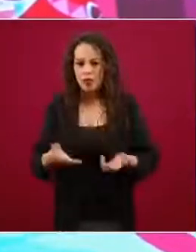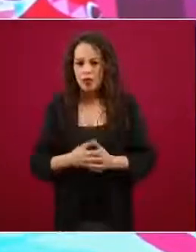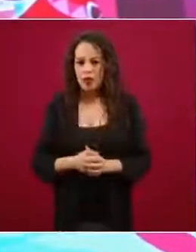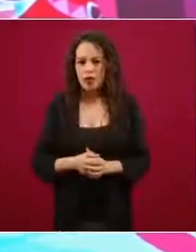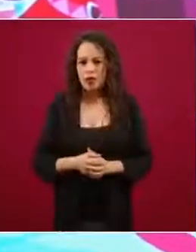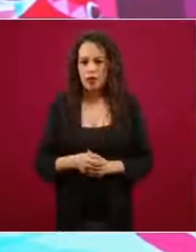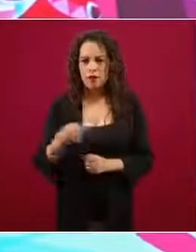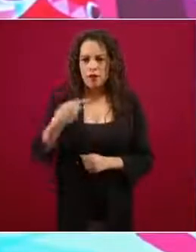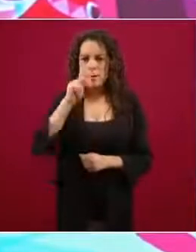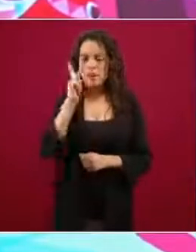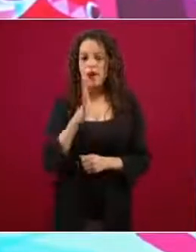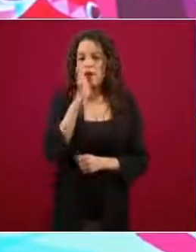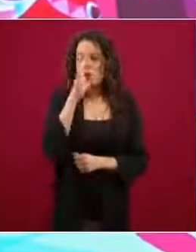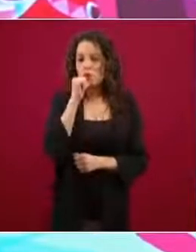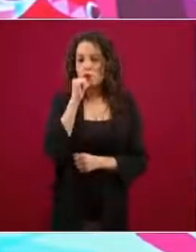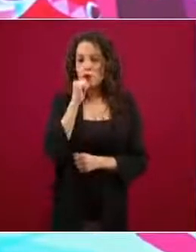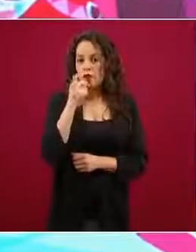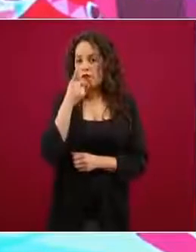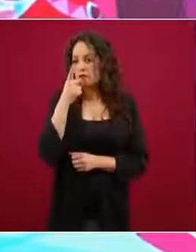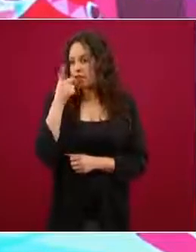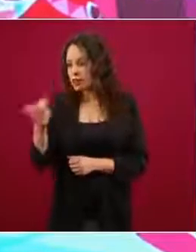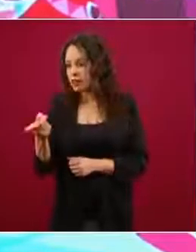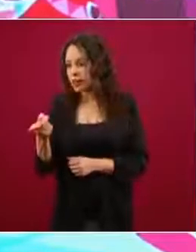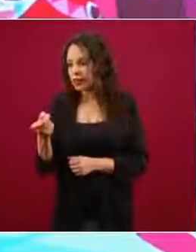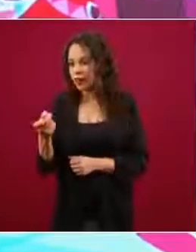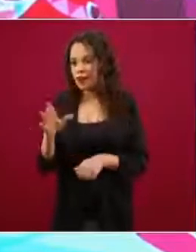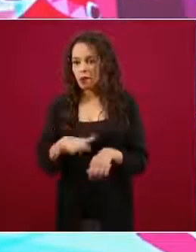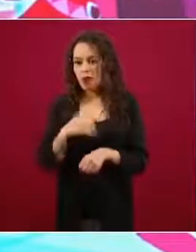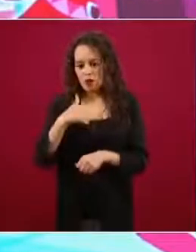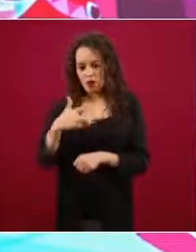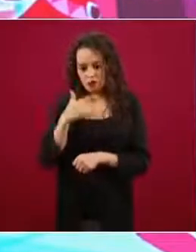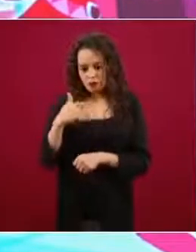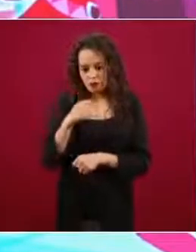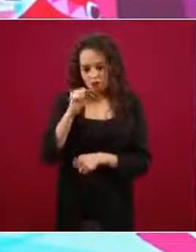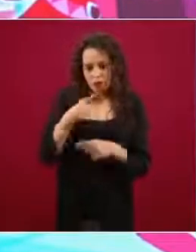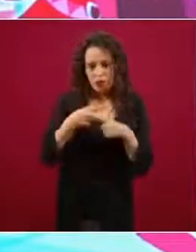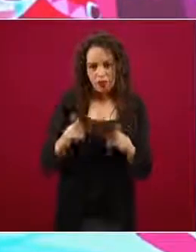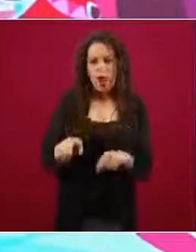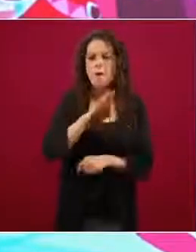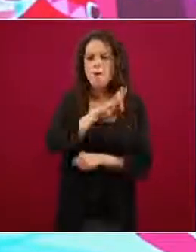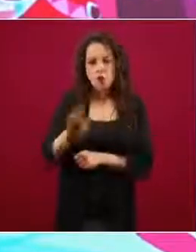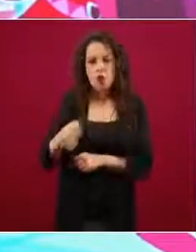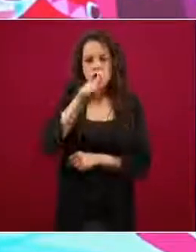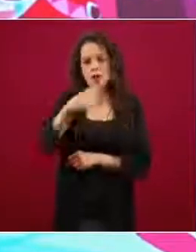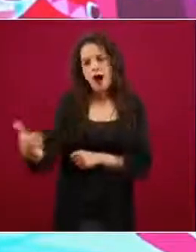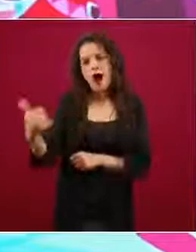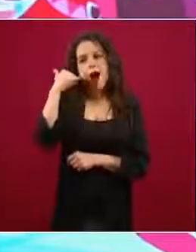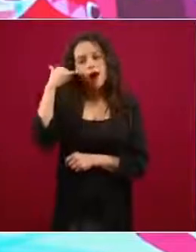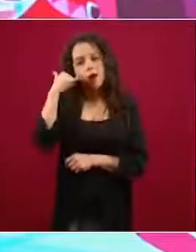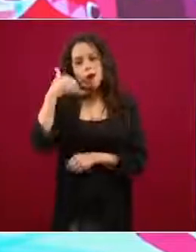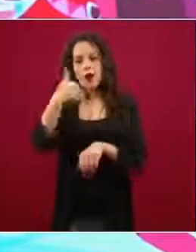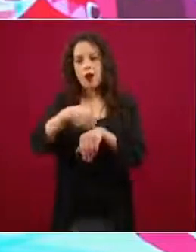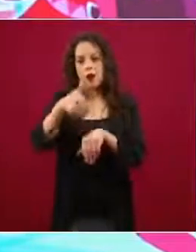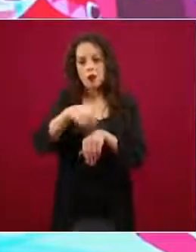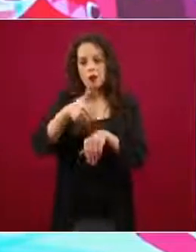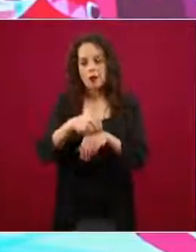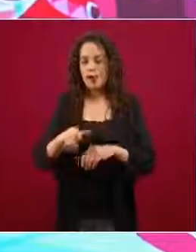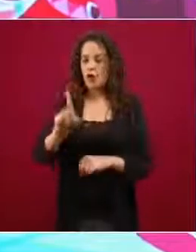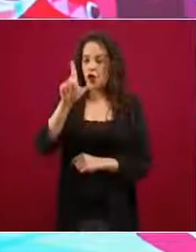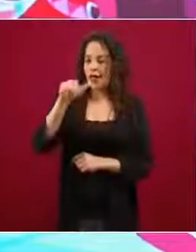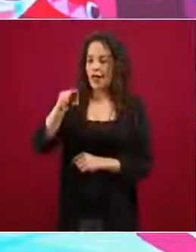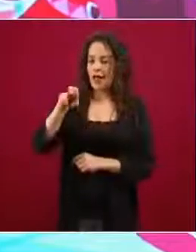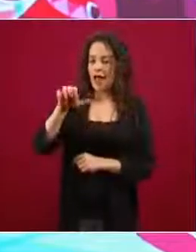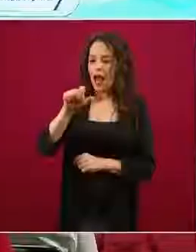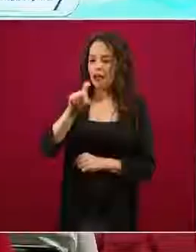síntomas que no son habituales, pueden llamar a la línea de la vida y se puede canalizar a algún lugar o con algún